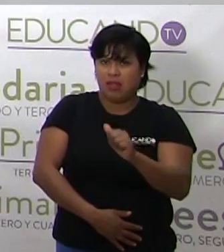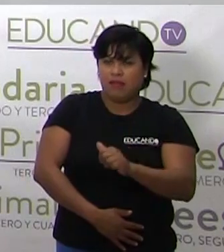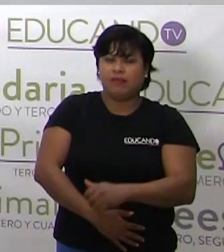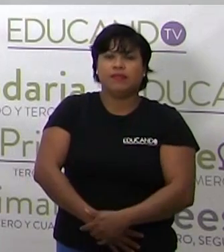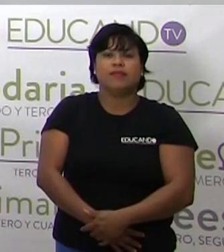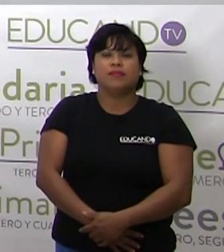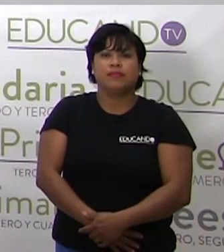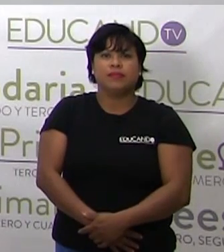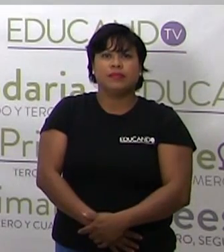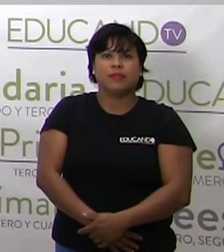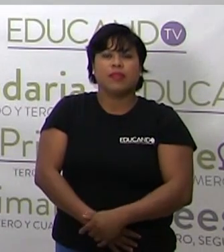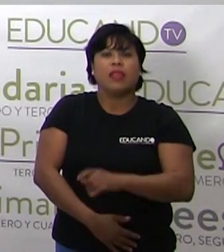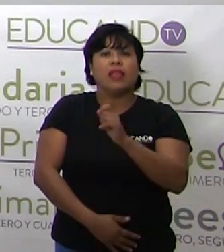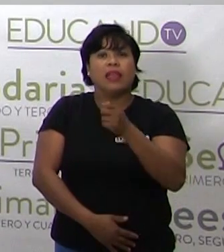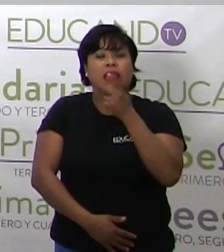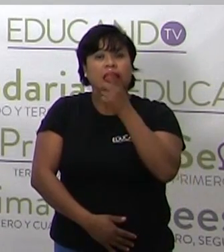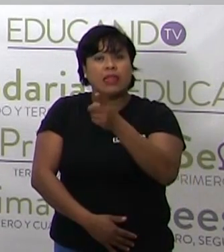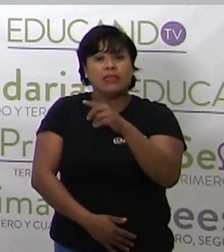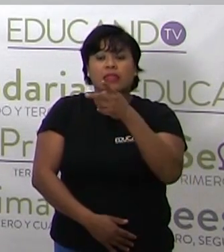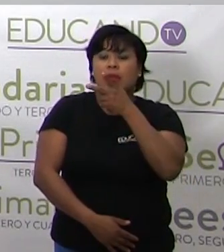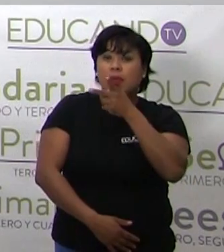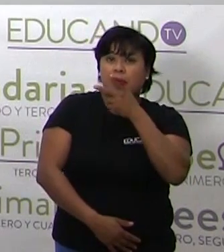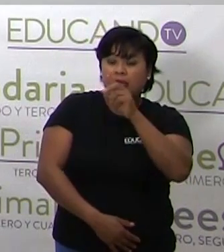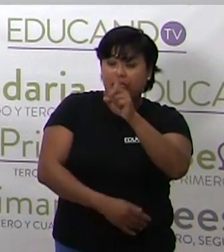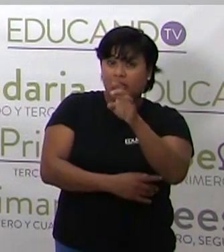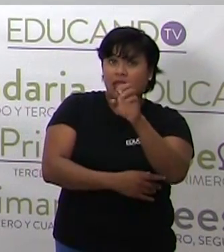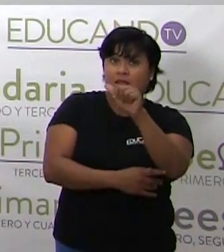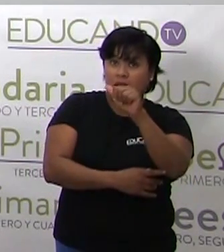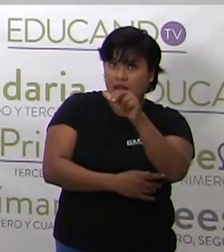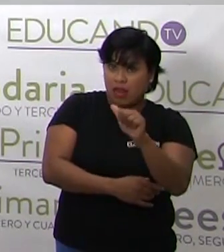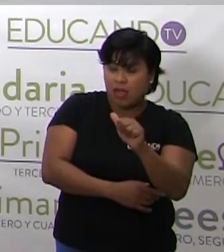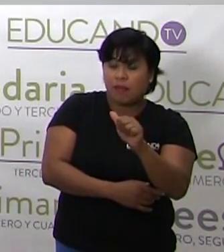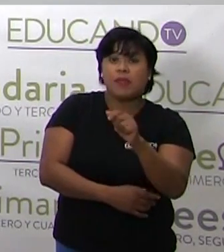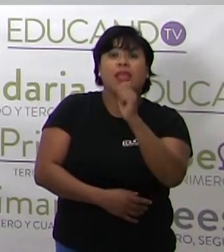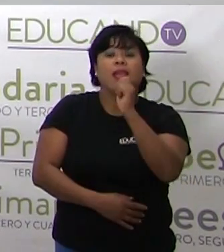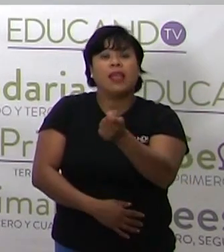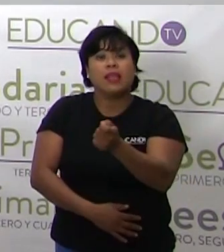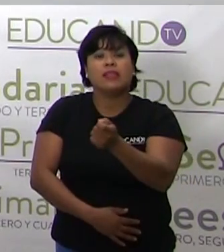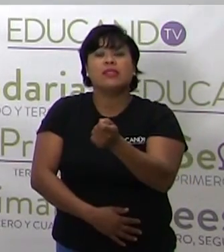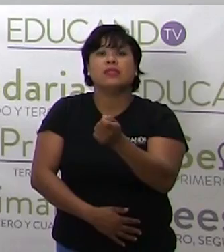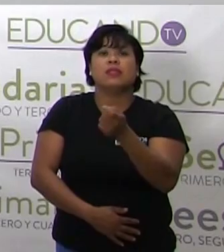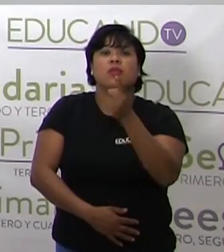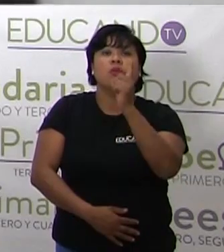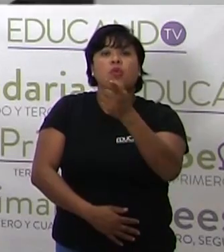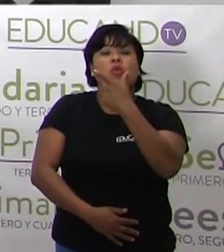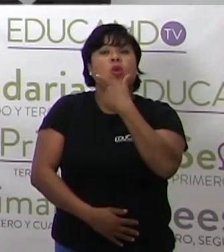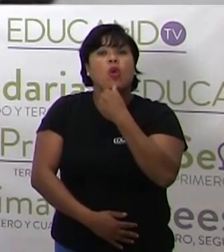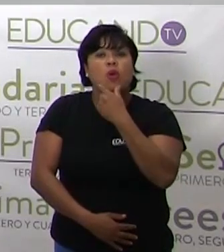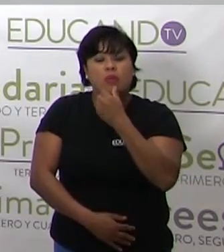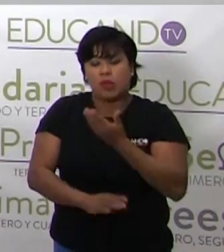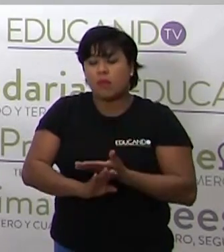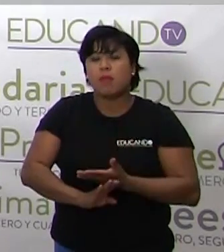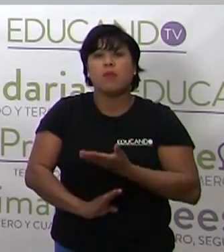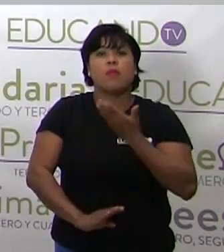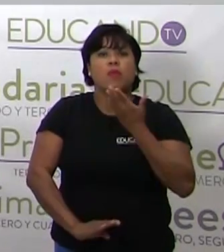Ana. ¿Qué se dice del padre de Ana? Que era un hombre muy